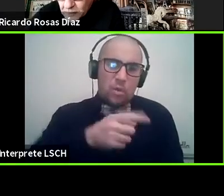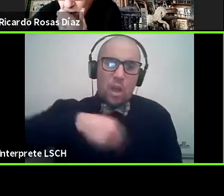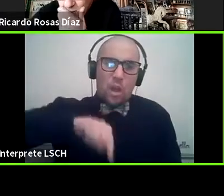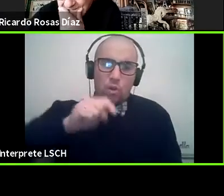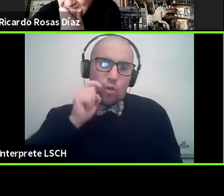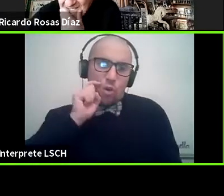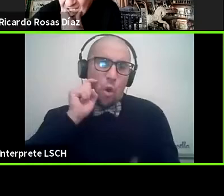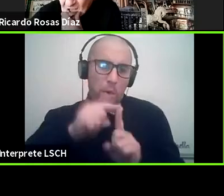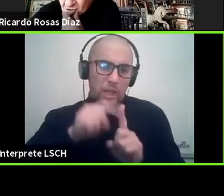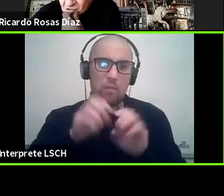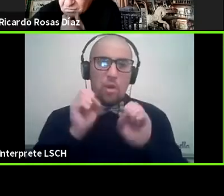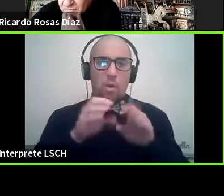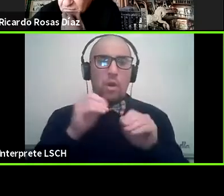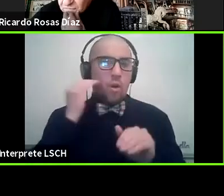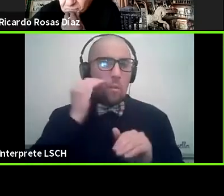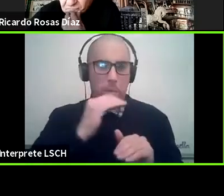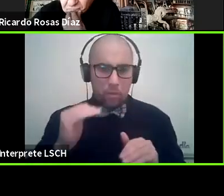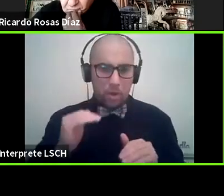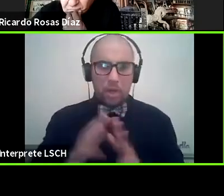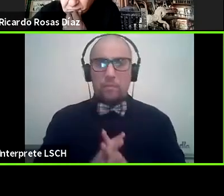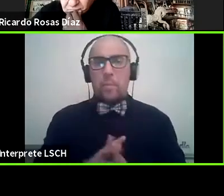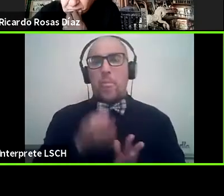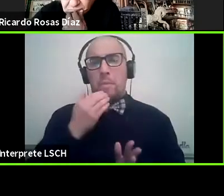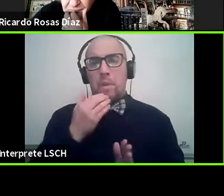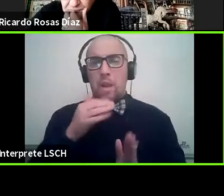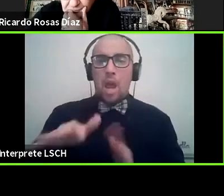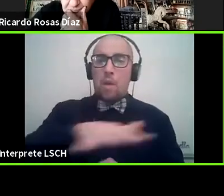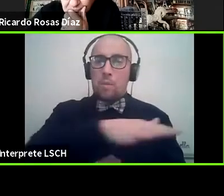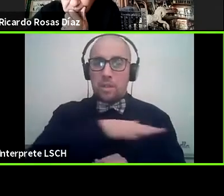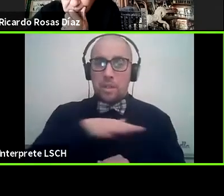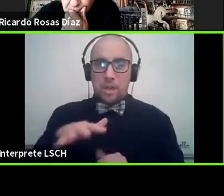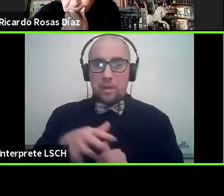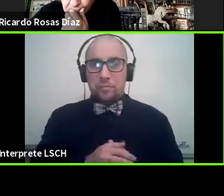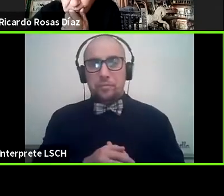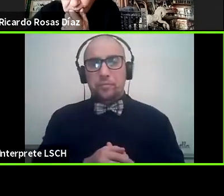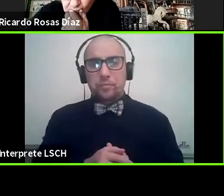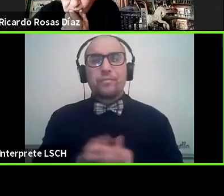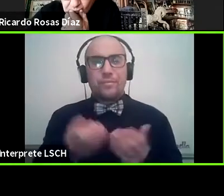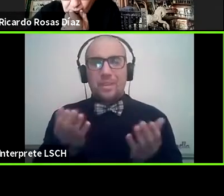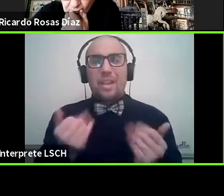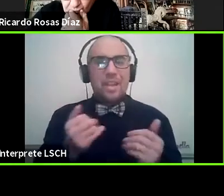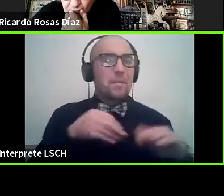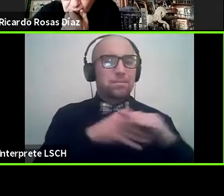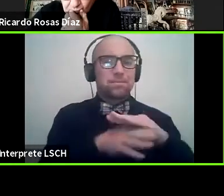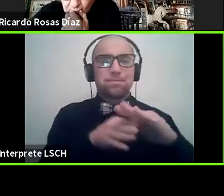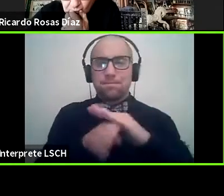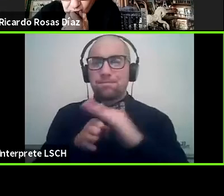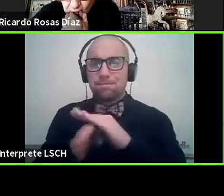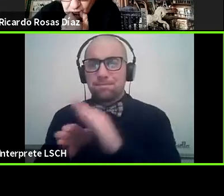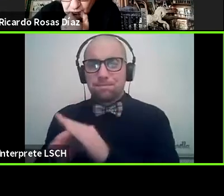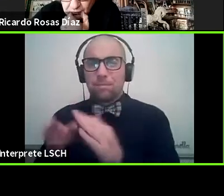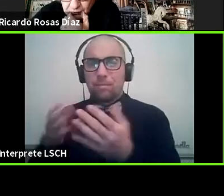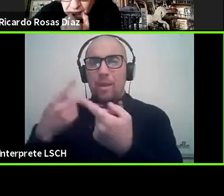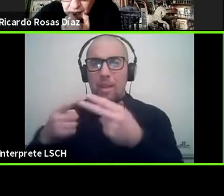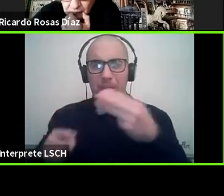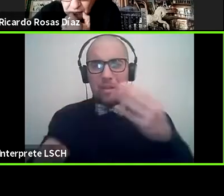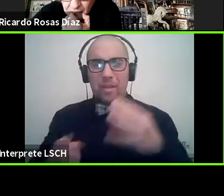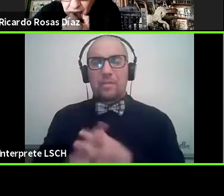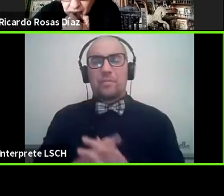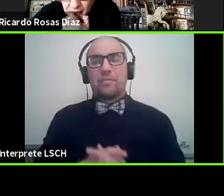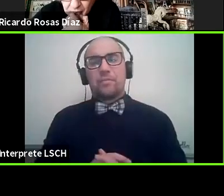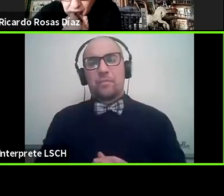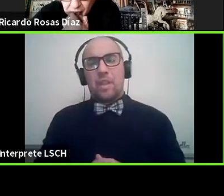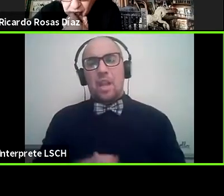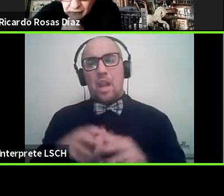educación parvularia. Y en un escenario donde estamos ávidos de buscar estrategias por las más diversas que puedan ser, esto